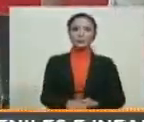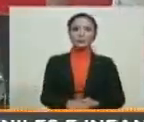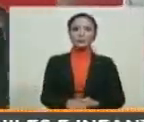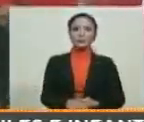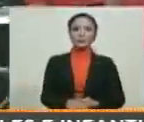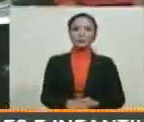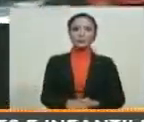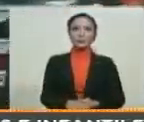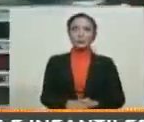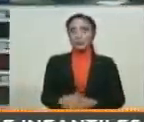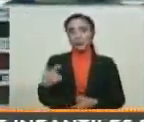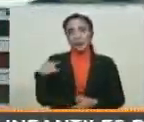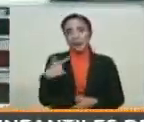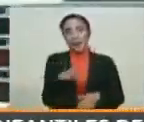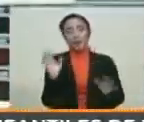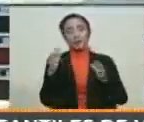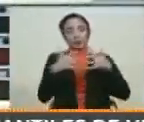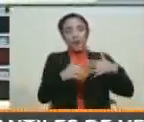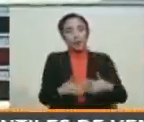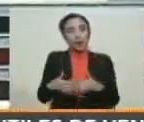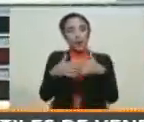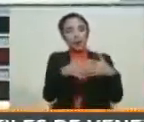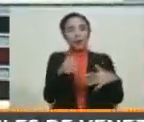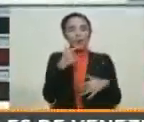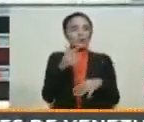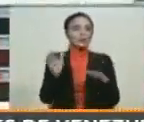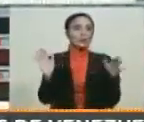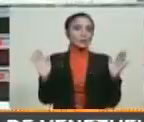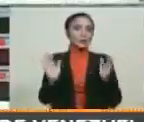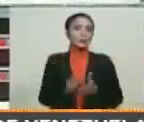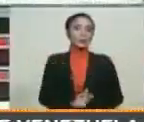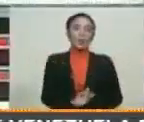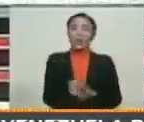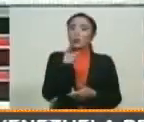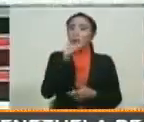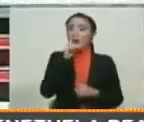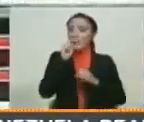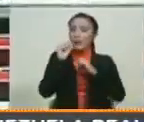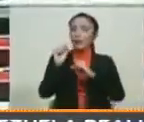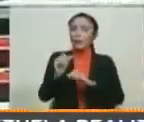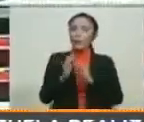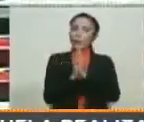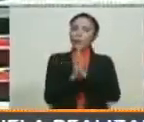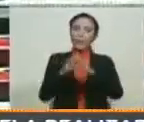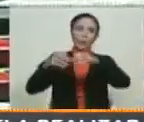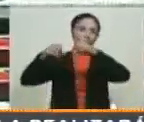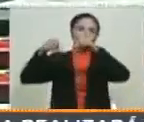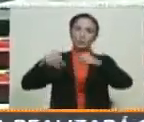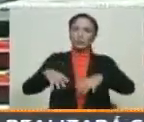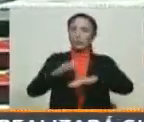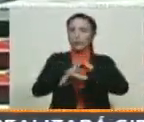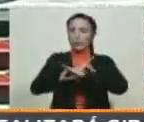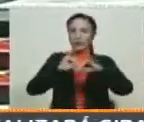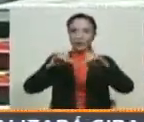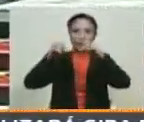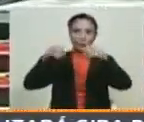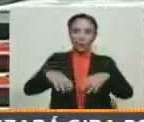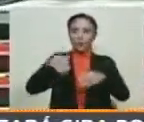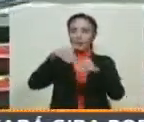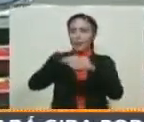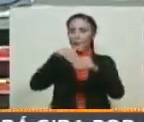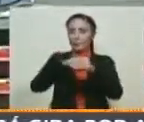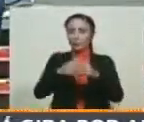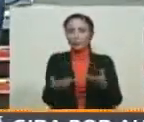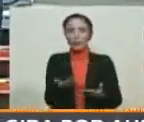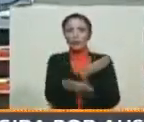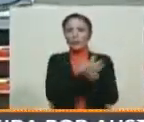los gringos dijeron mattie ross suspende a la acción presidencial